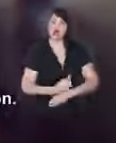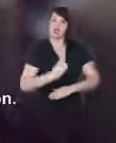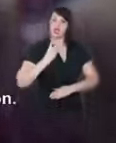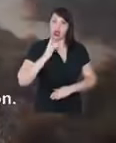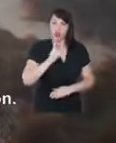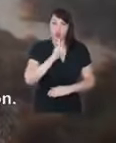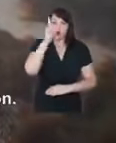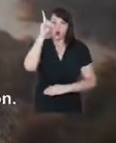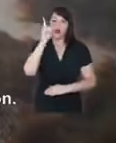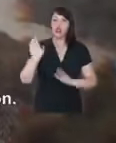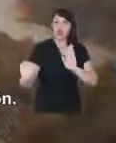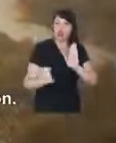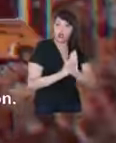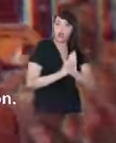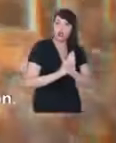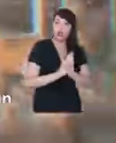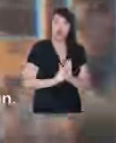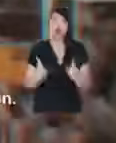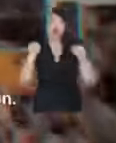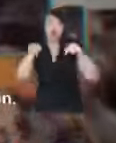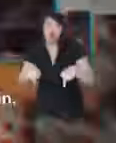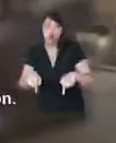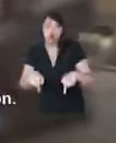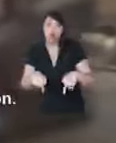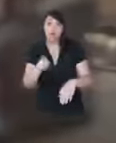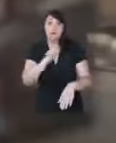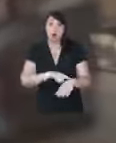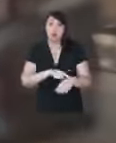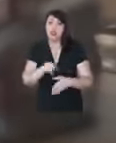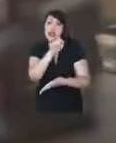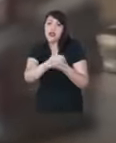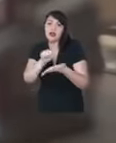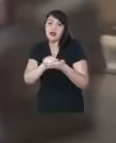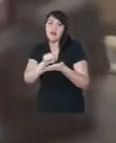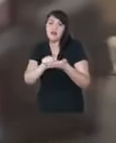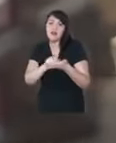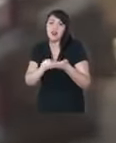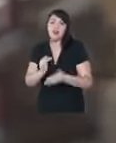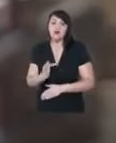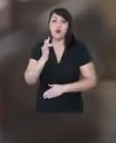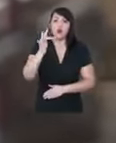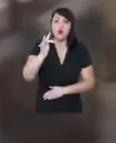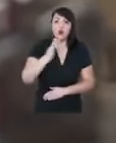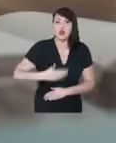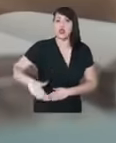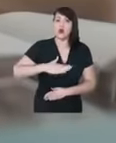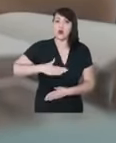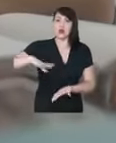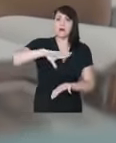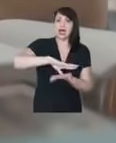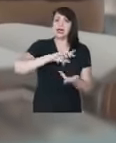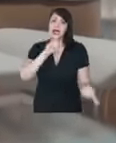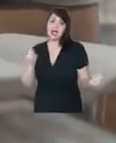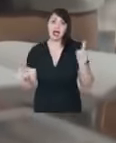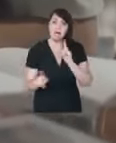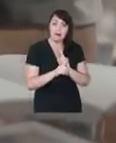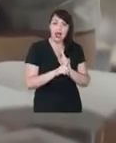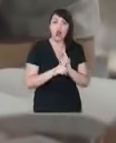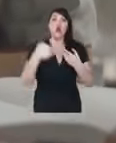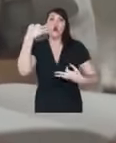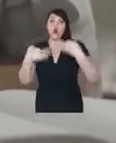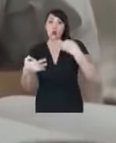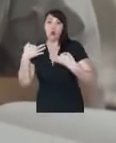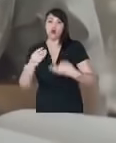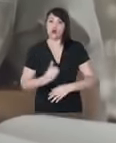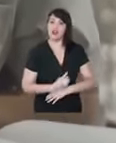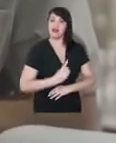a luchar hasta que la dignidad se haga costumbre y constitución. Hoy es el momento de escribir juntos el futuro de nuestro país, para cambiarlo de una vez